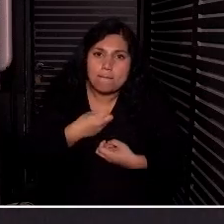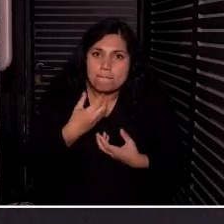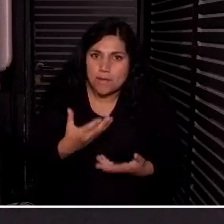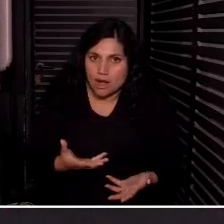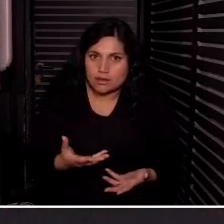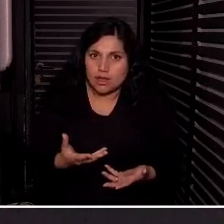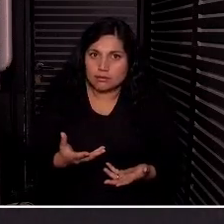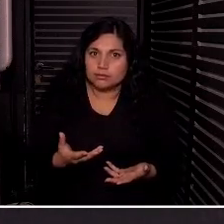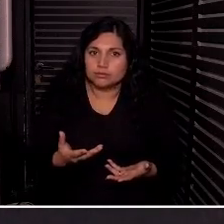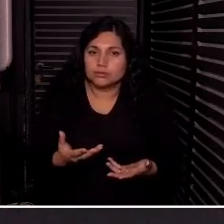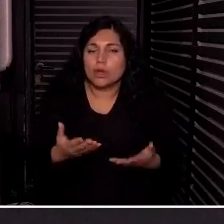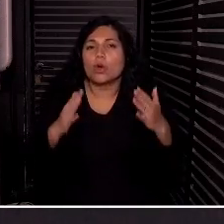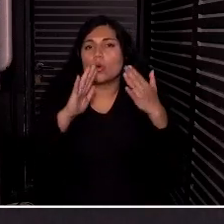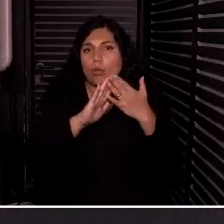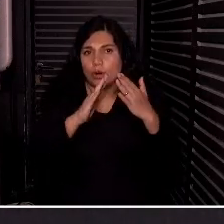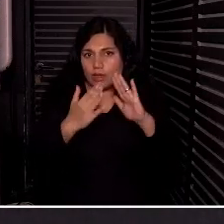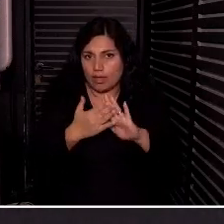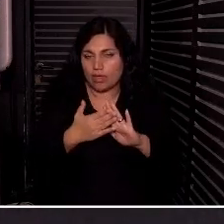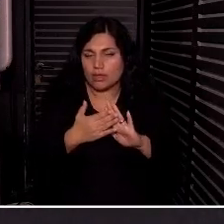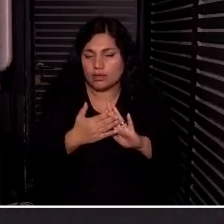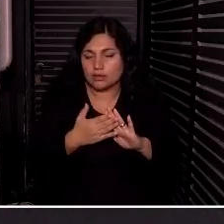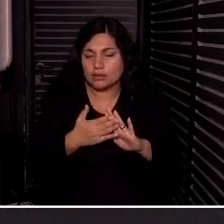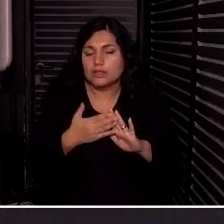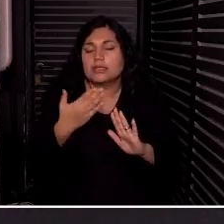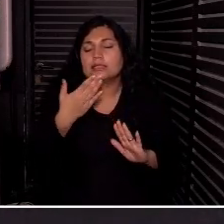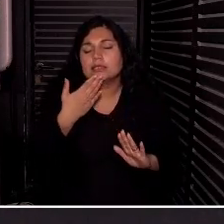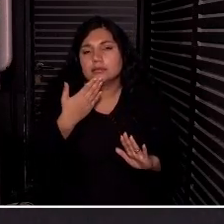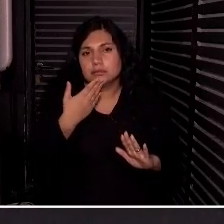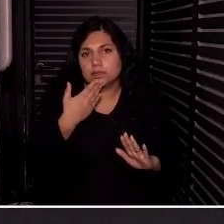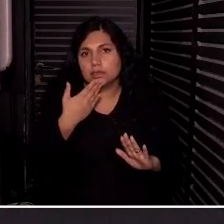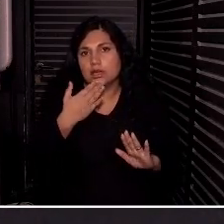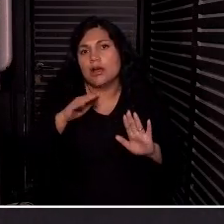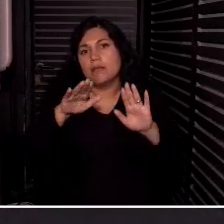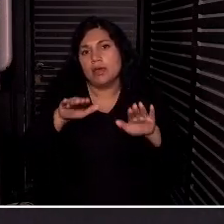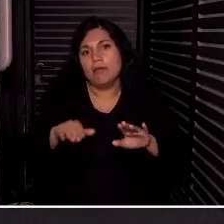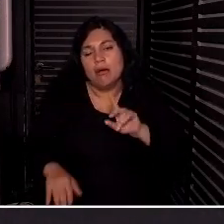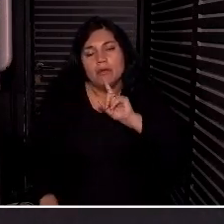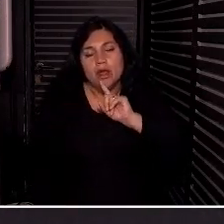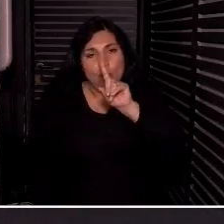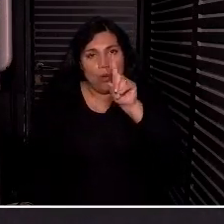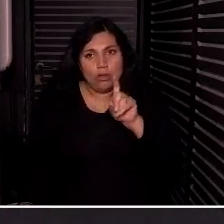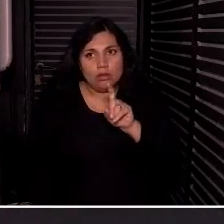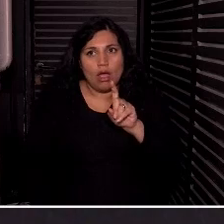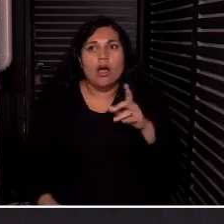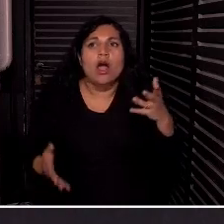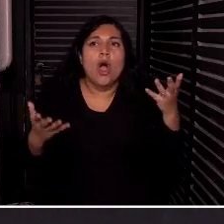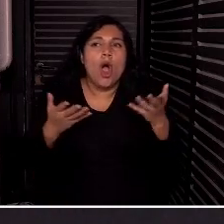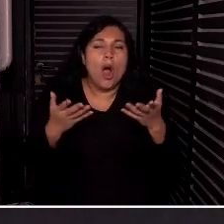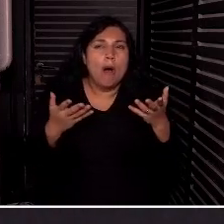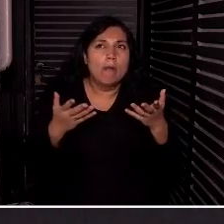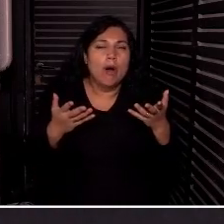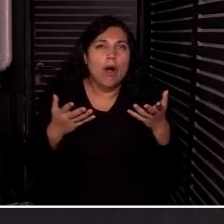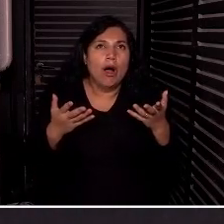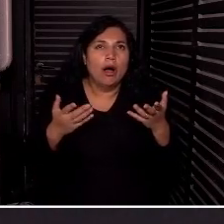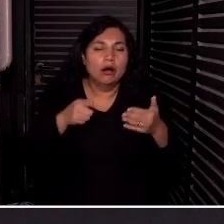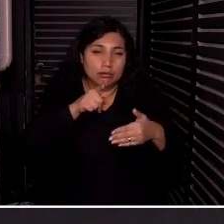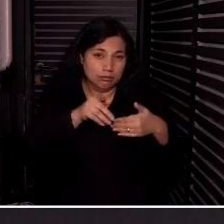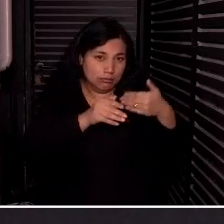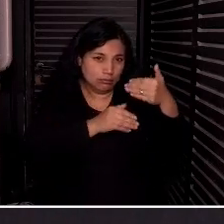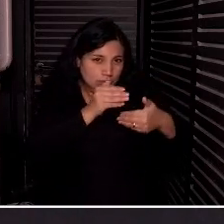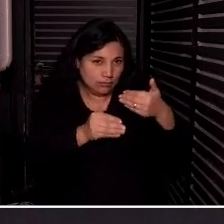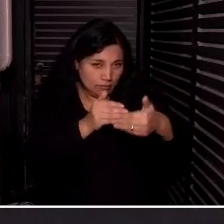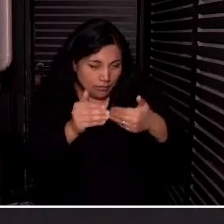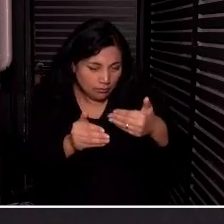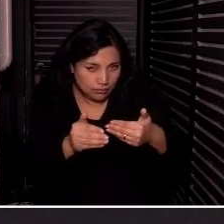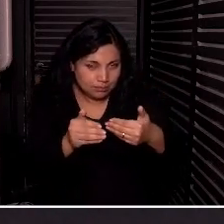determinadas comunidades y por otra parte dentro de la misma pregunta no cómo en en ese proceso se